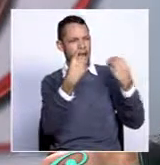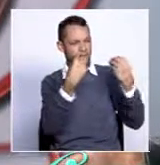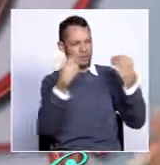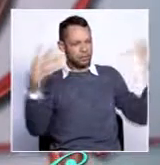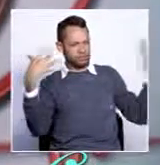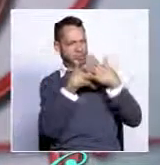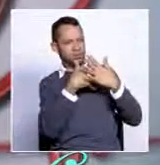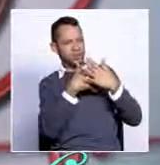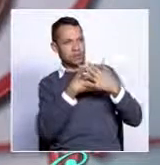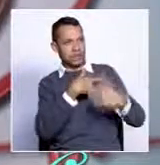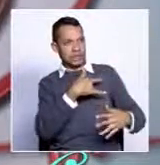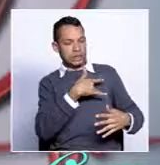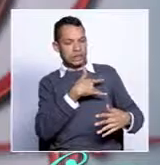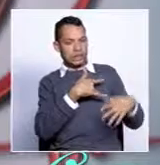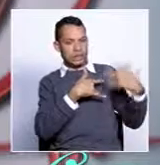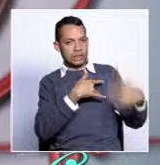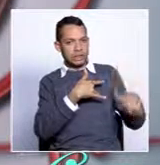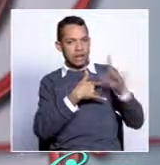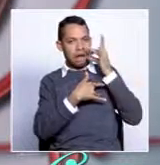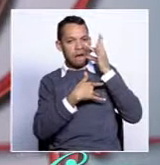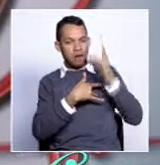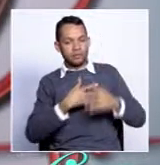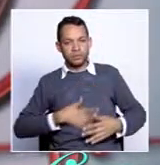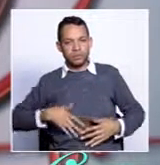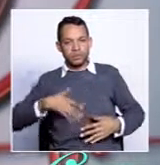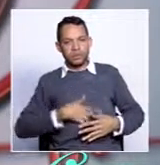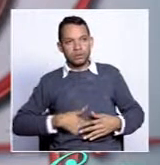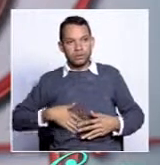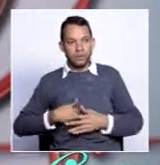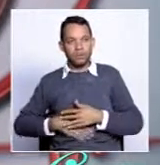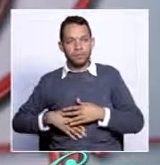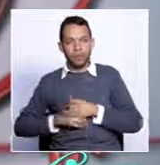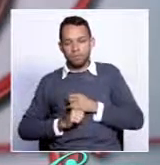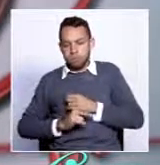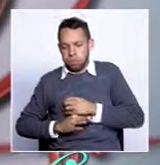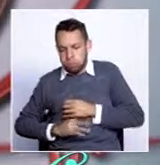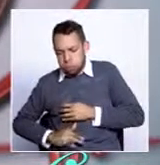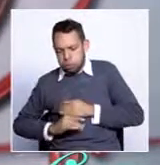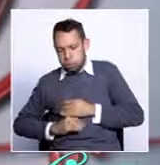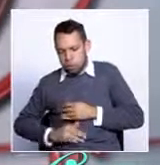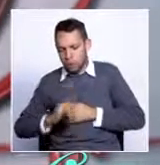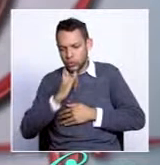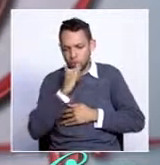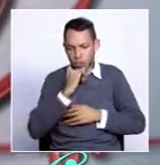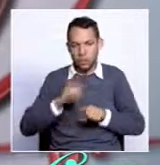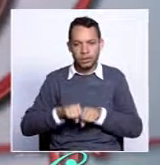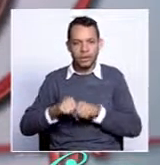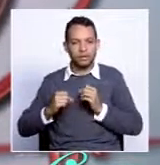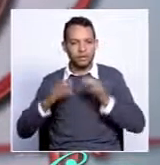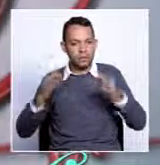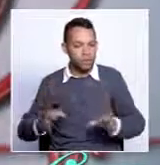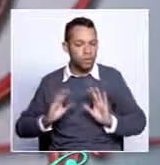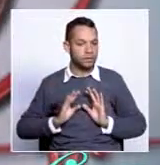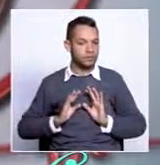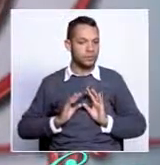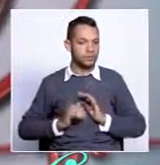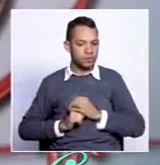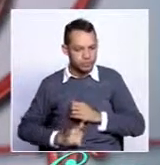que es lo primero que le da ustedes ganas de ir al baño oa orinar oa darle el cuerpo generalmente